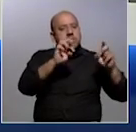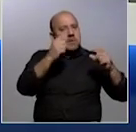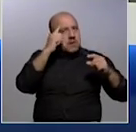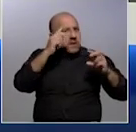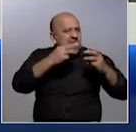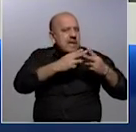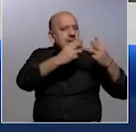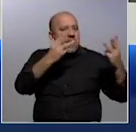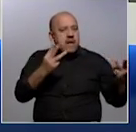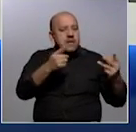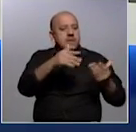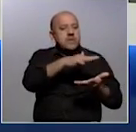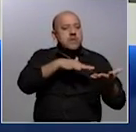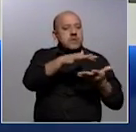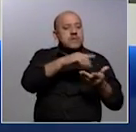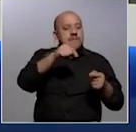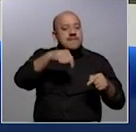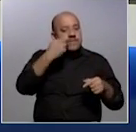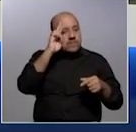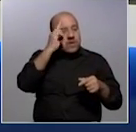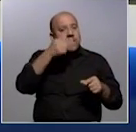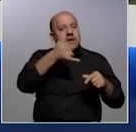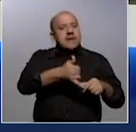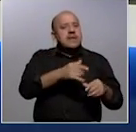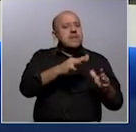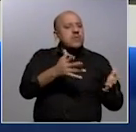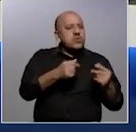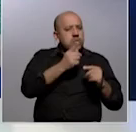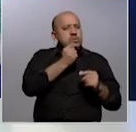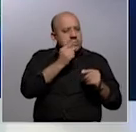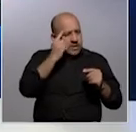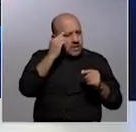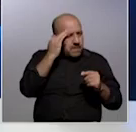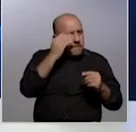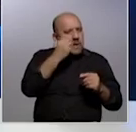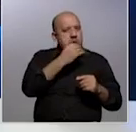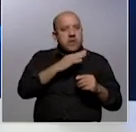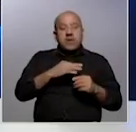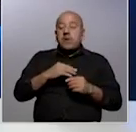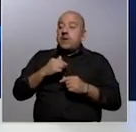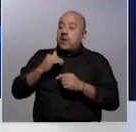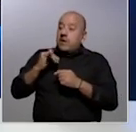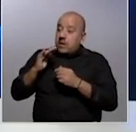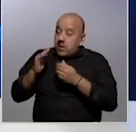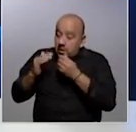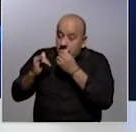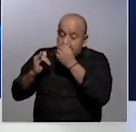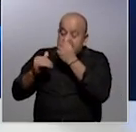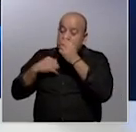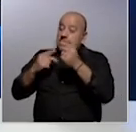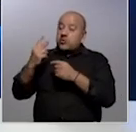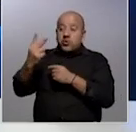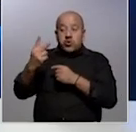generales de esa situación en este país tenemos hoy una policía más consciente bueno me parece que son dos preguntas